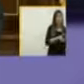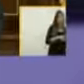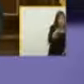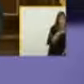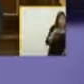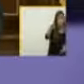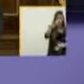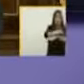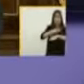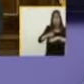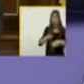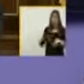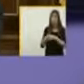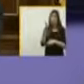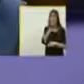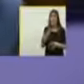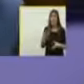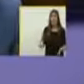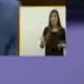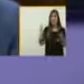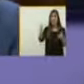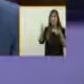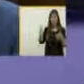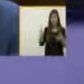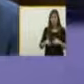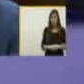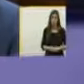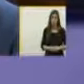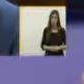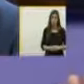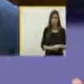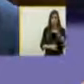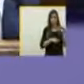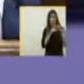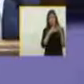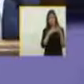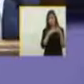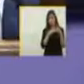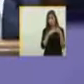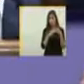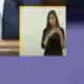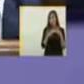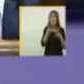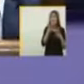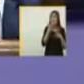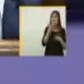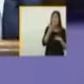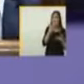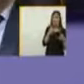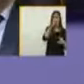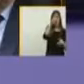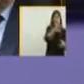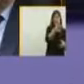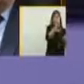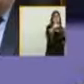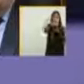políticas que sustentan a acción de goberno. E teñen que estar representadas, non aritméticamente, pero sí con